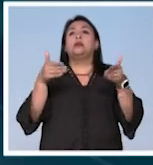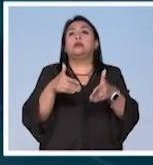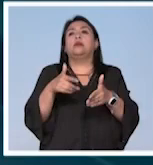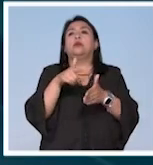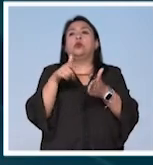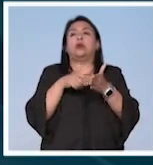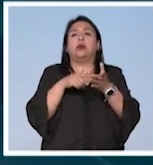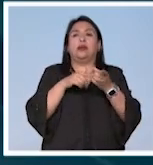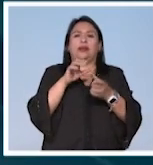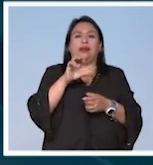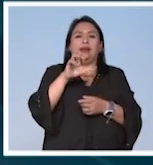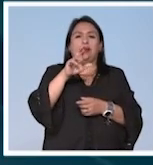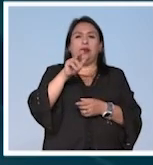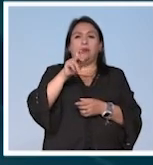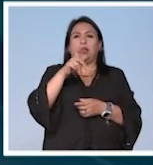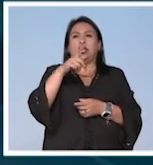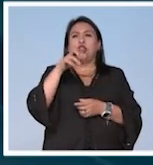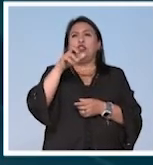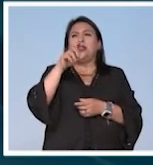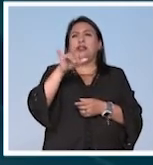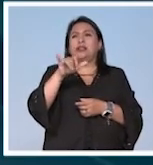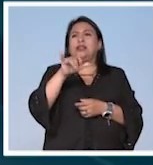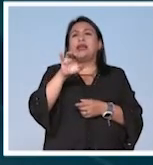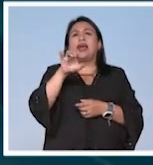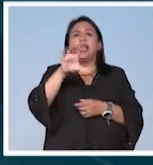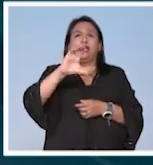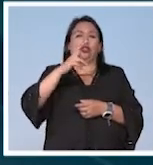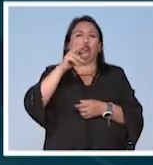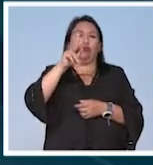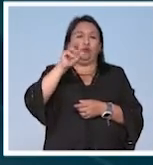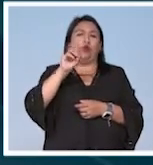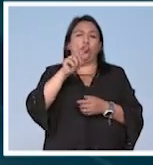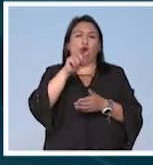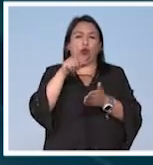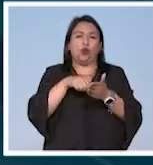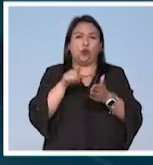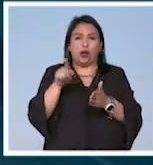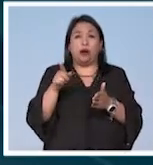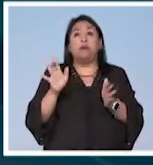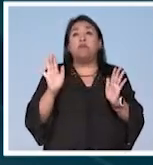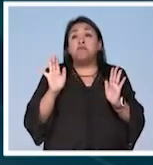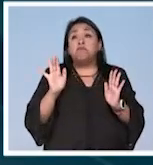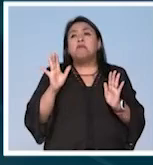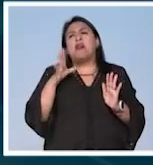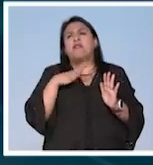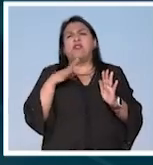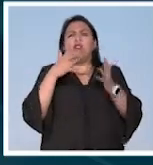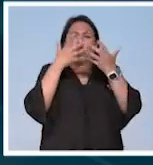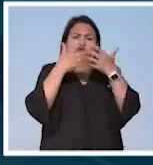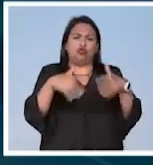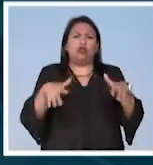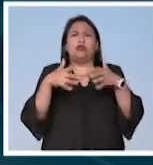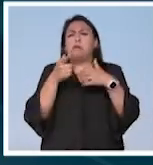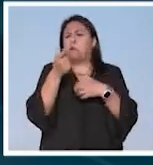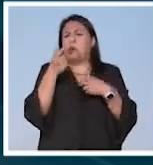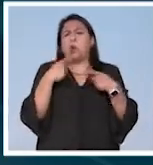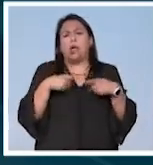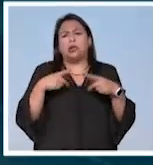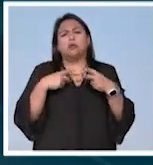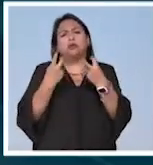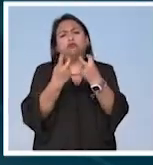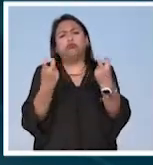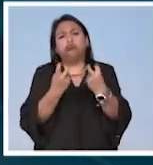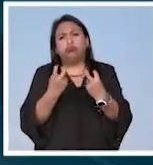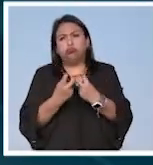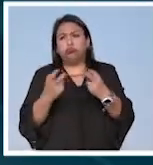carpa geodésica en El Chopo eh y dábamos funciones con poquita gente al